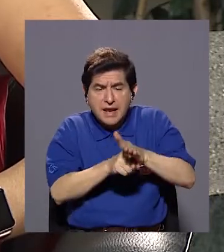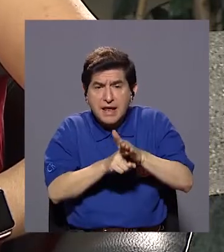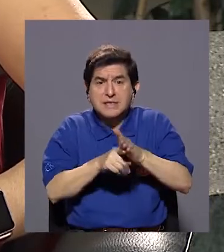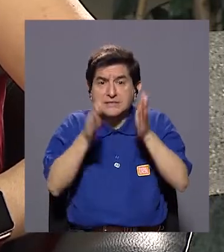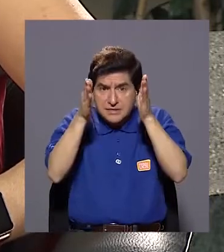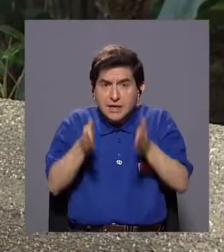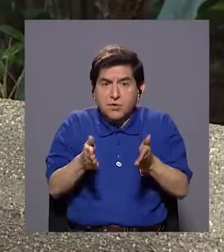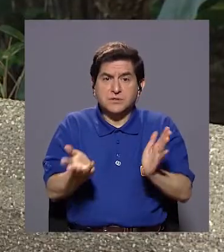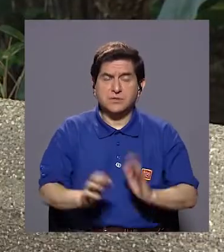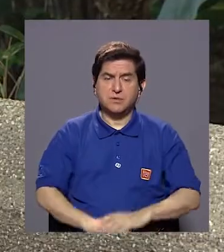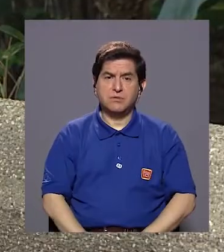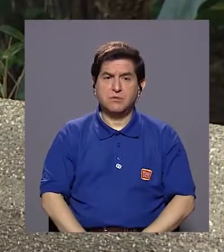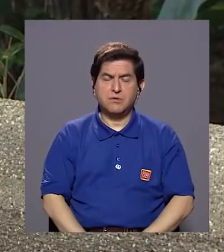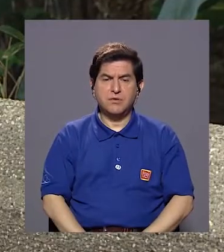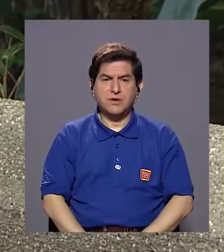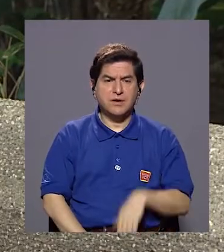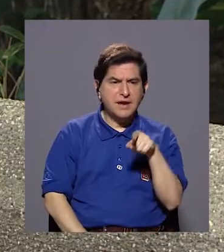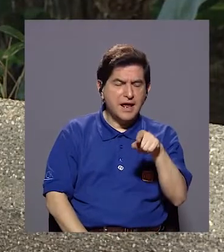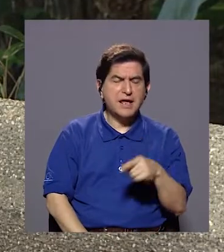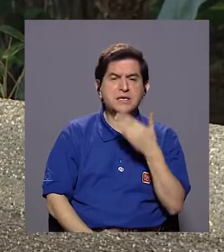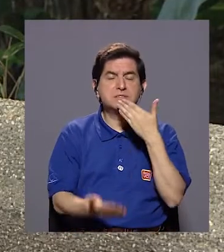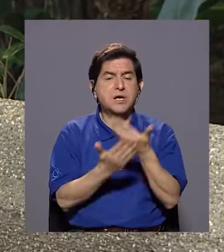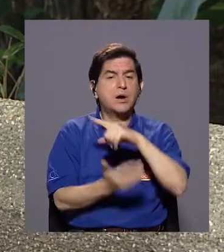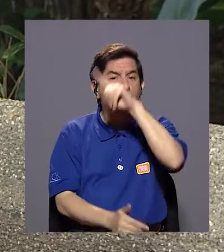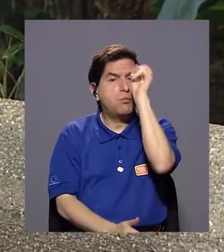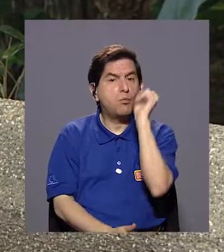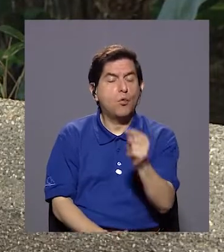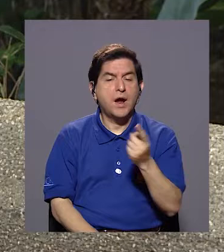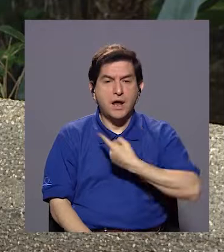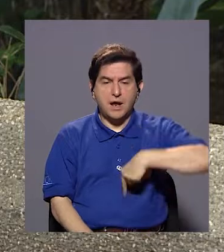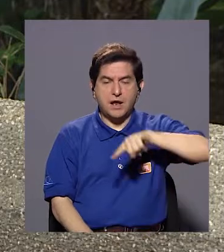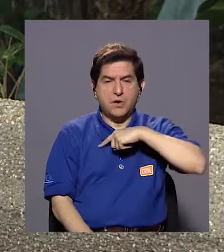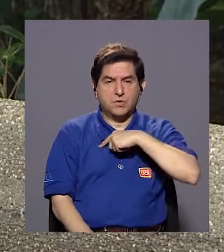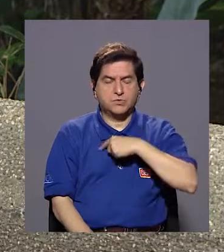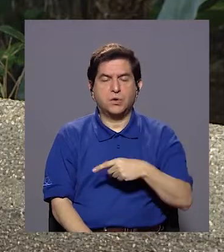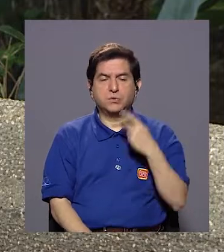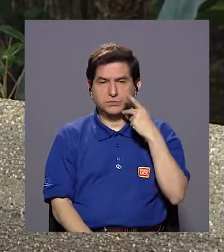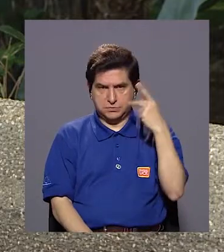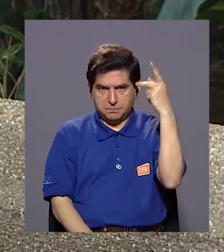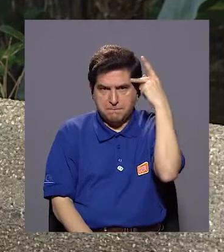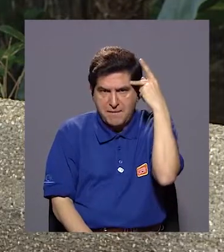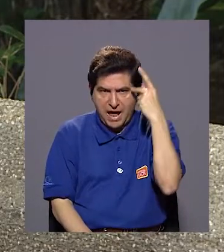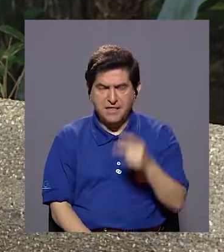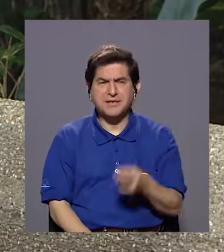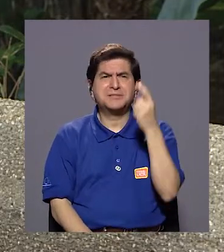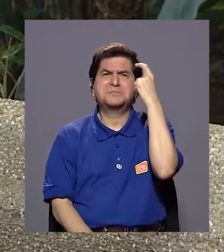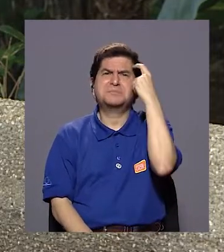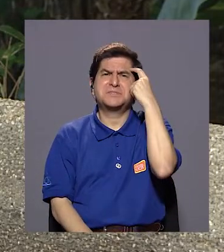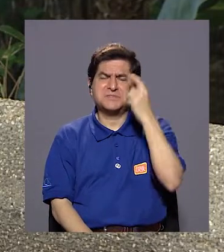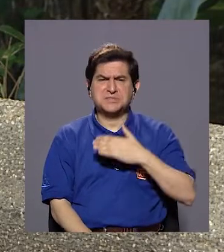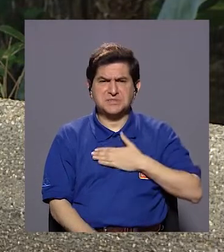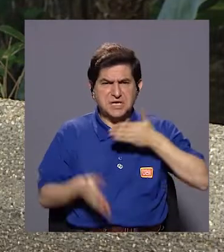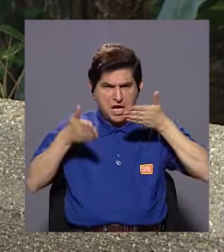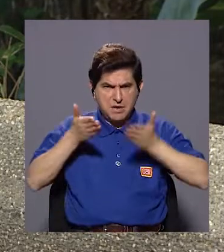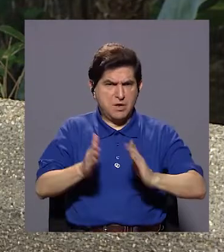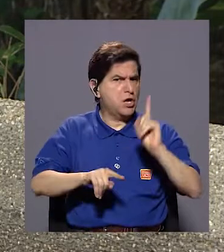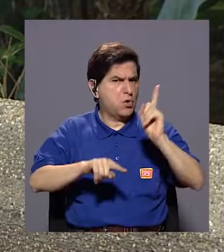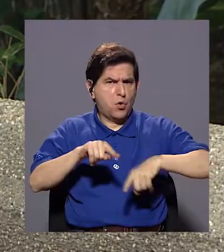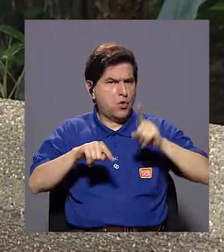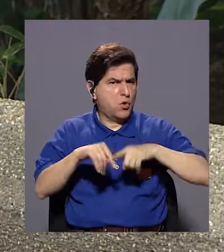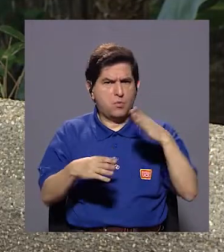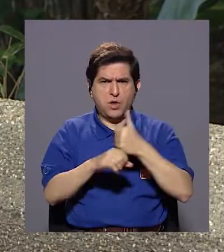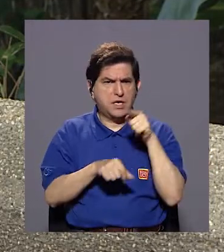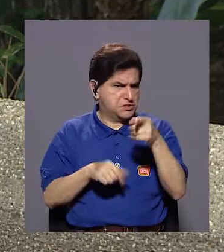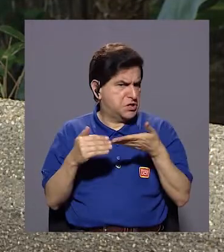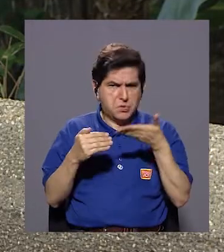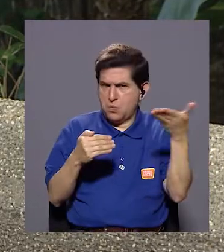Uh-huh. Bueno, yo creo que esa es una muy buena pregunta, porque nosotros como padres de familia muchas veces lo que pensamos es: mi hijo no es capaz de hacer ese